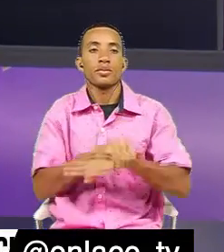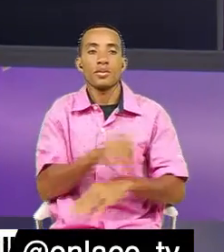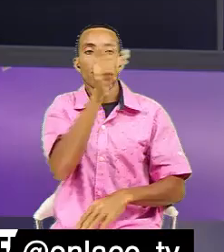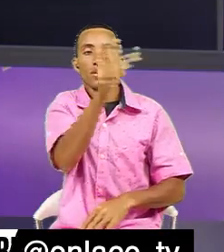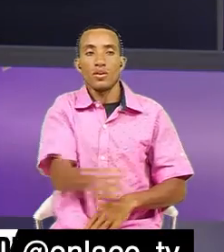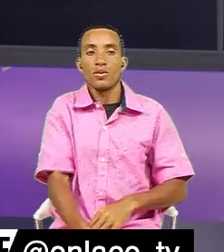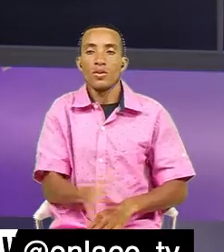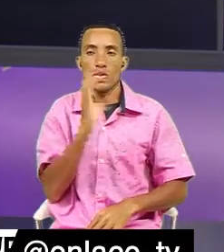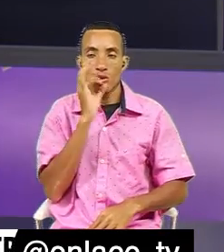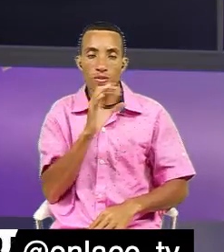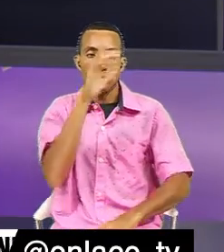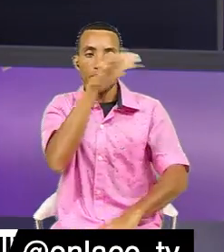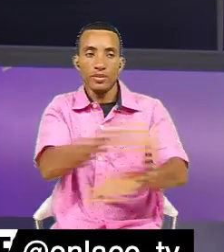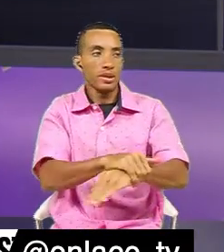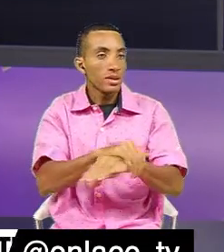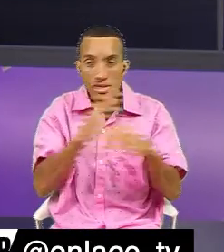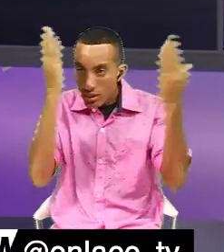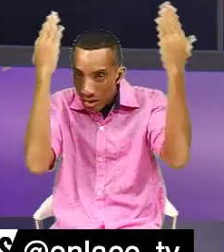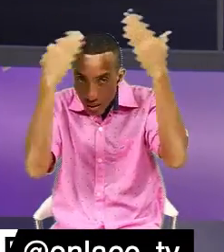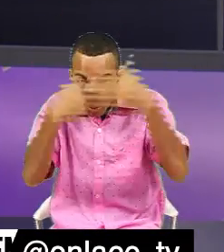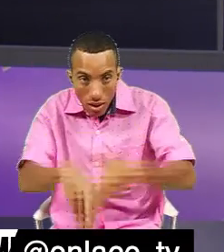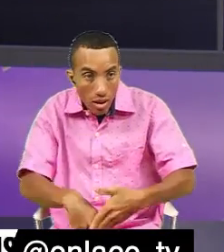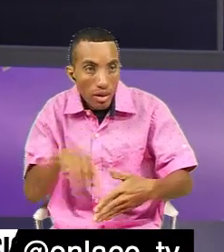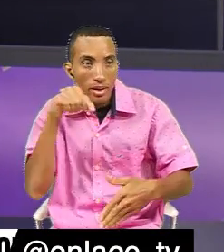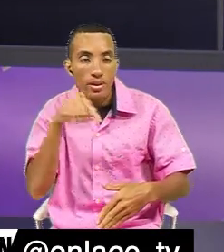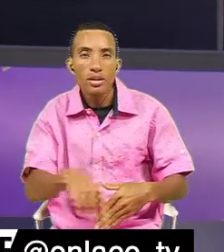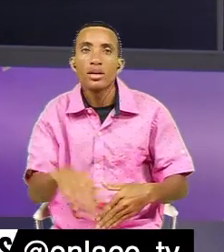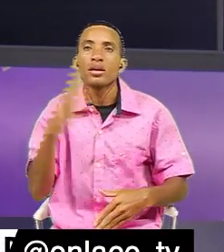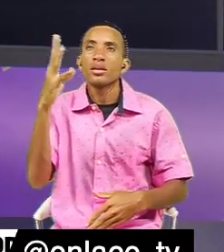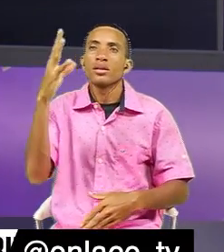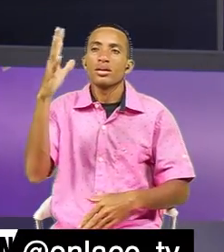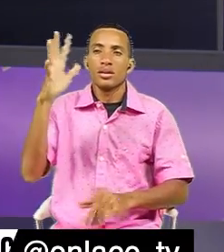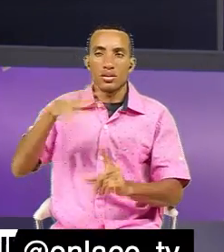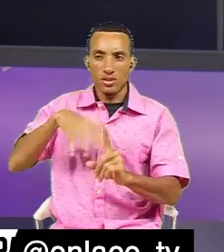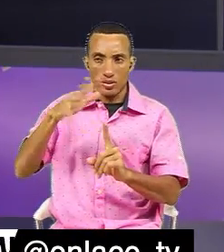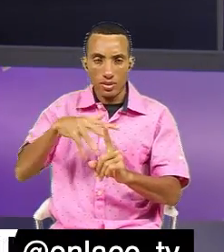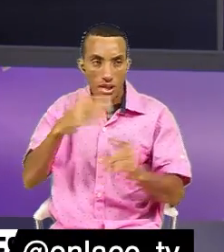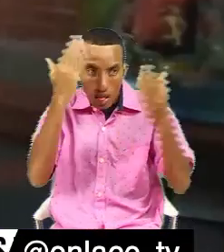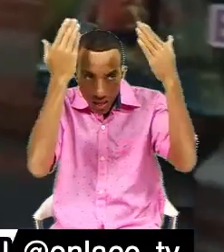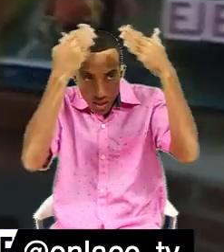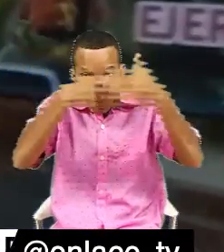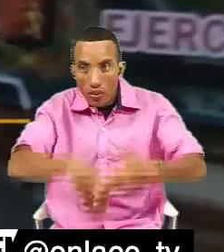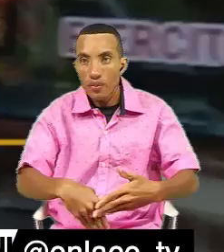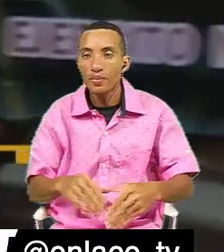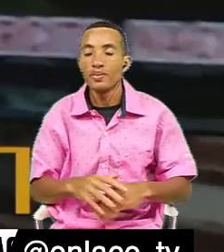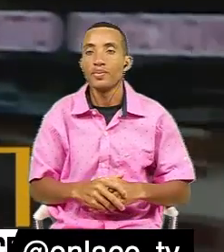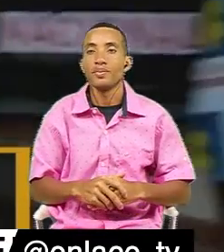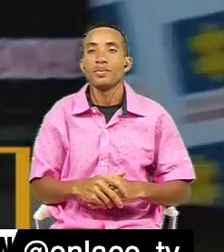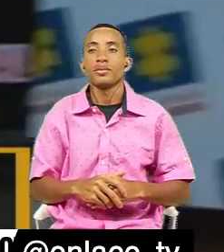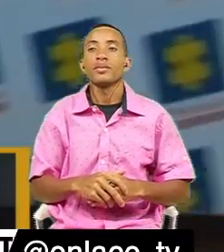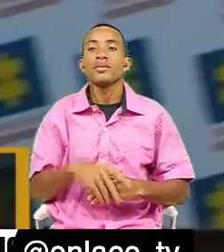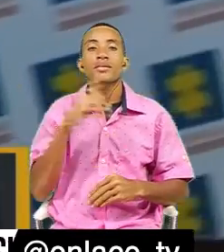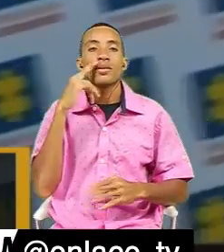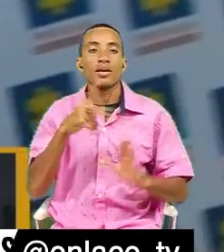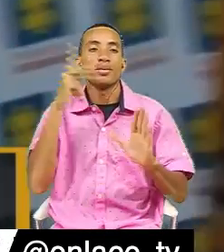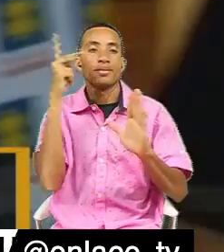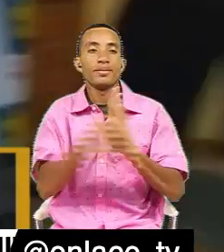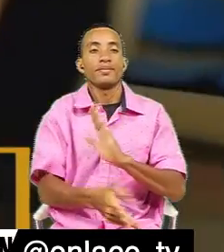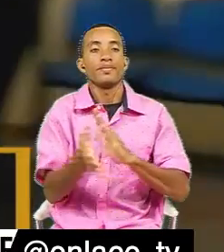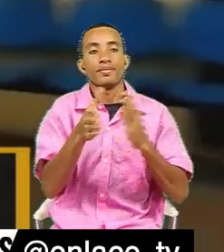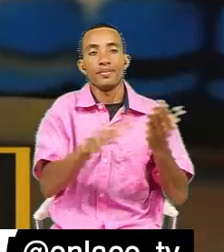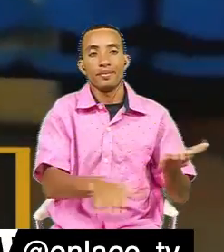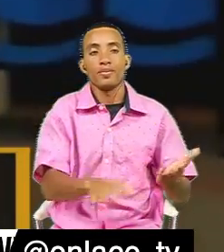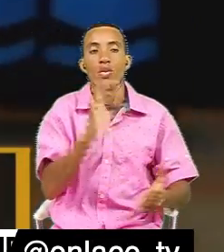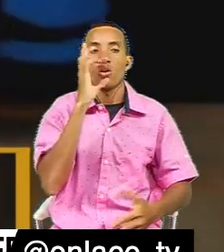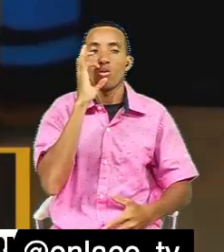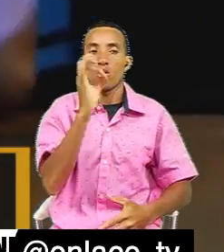se escondía de la justicia en el puerto petrolero desde hace 5 meses. Por el delito de homicidio agravado fue capturado el